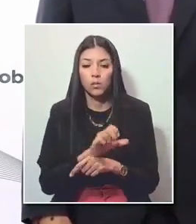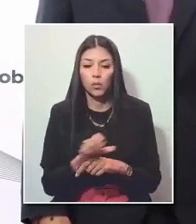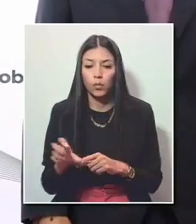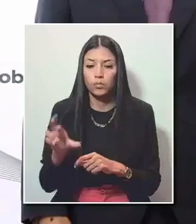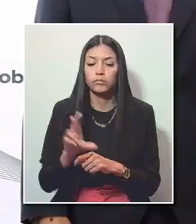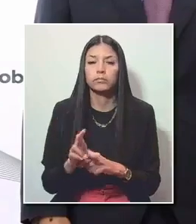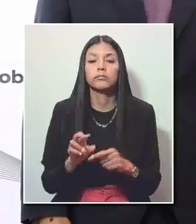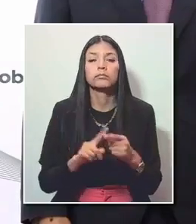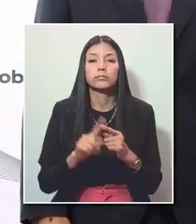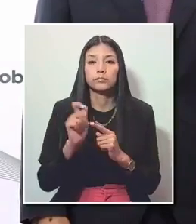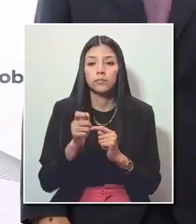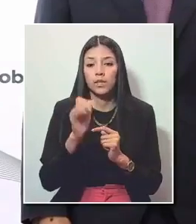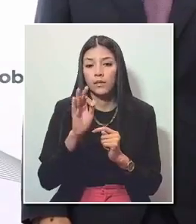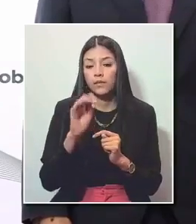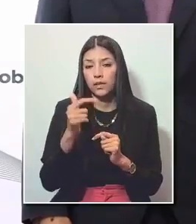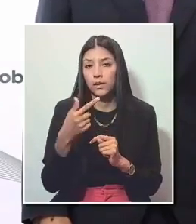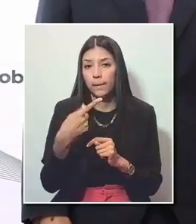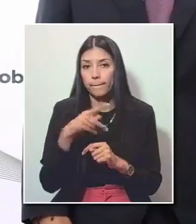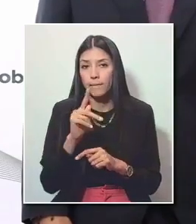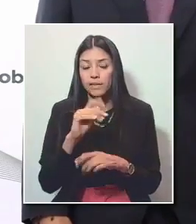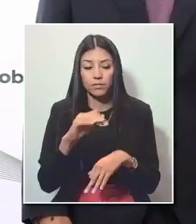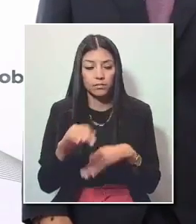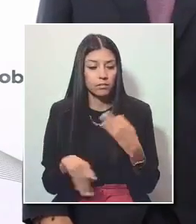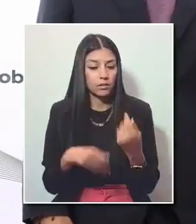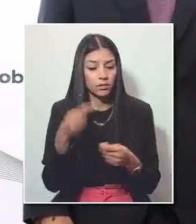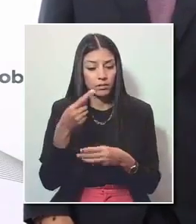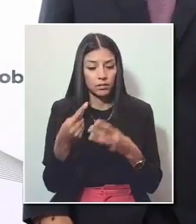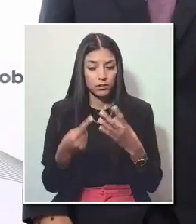coordinación de la Fiscalía del Estado, pero dando todos los